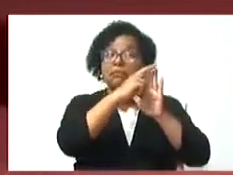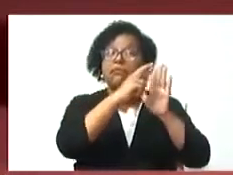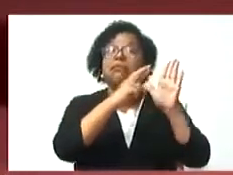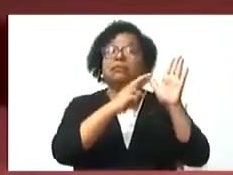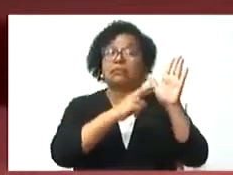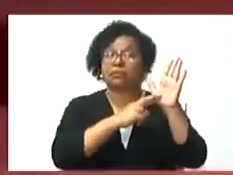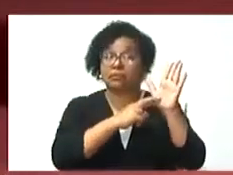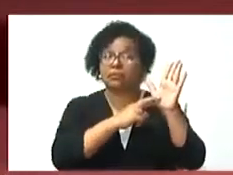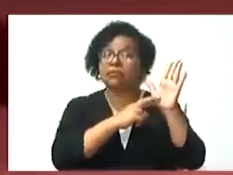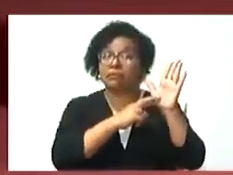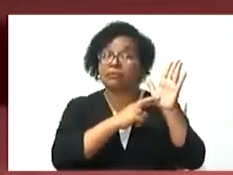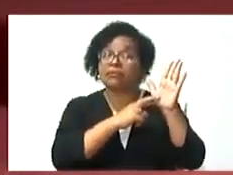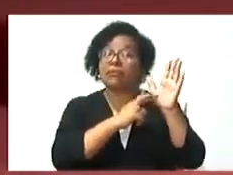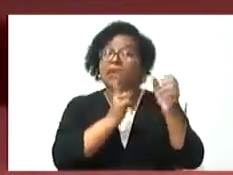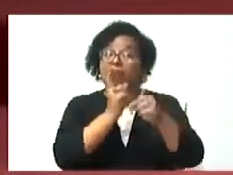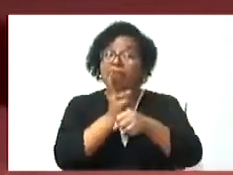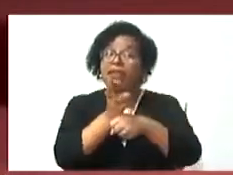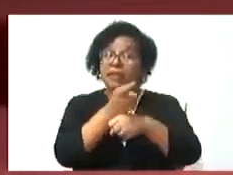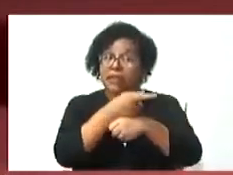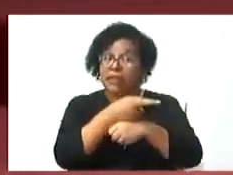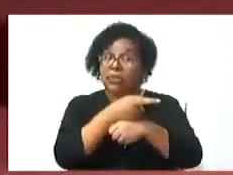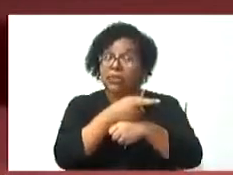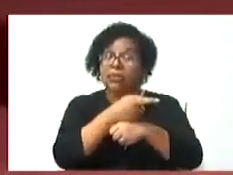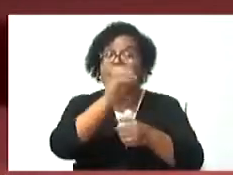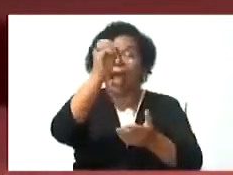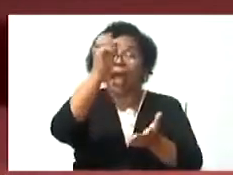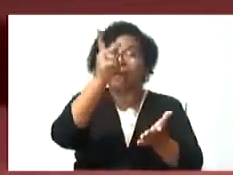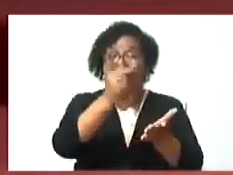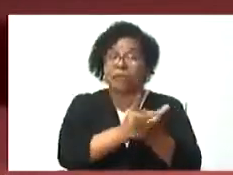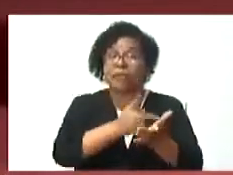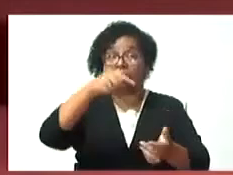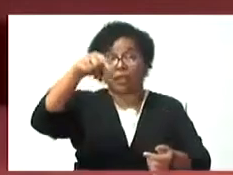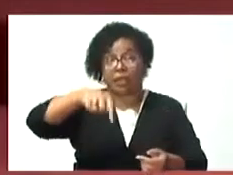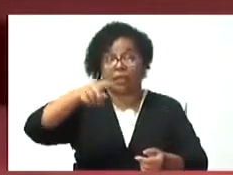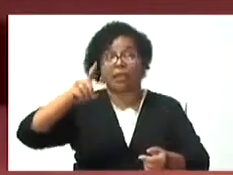resolución aprobada por esta cámara